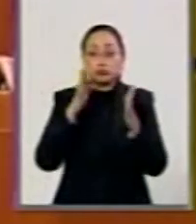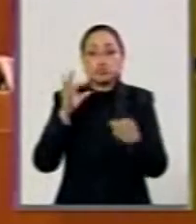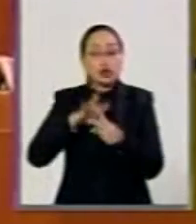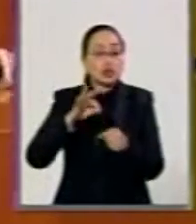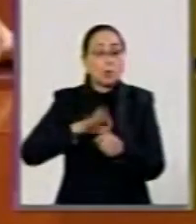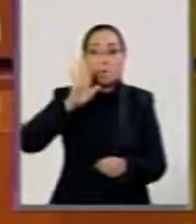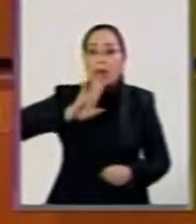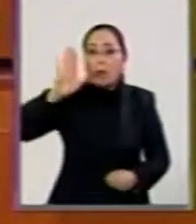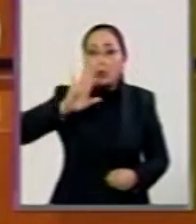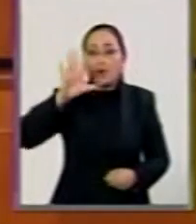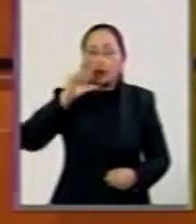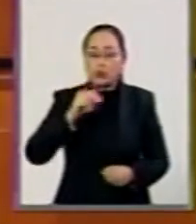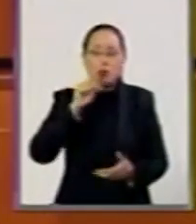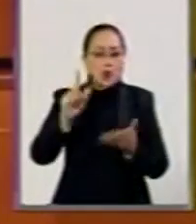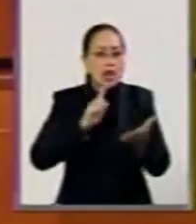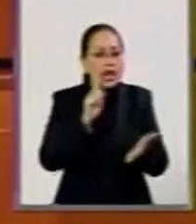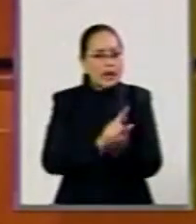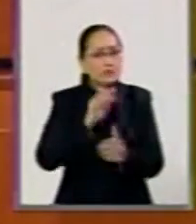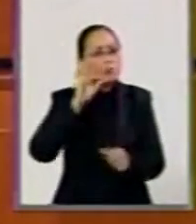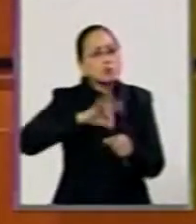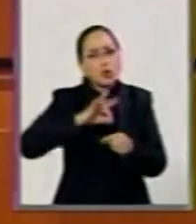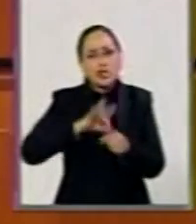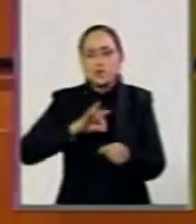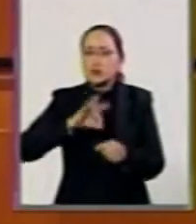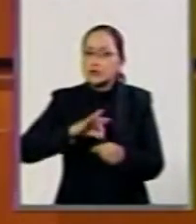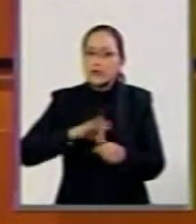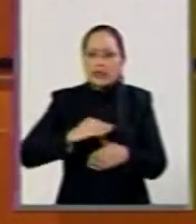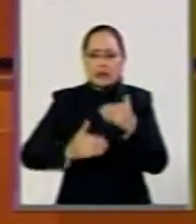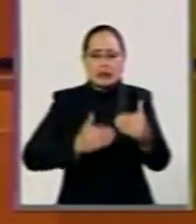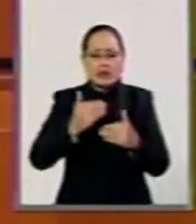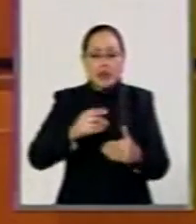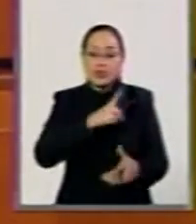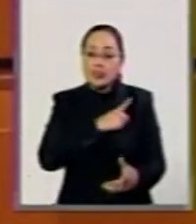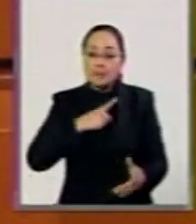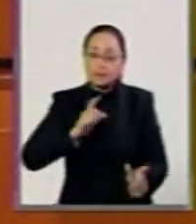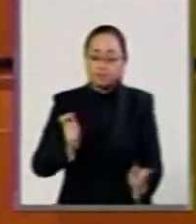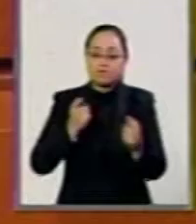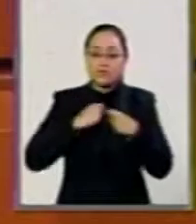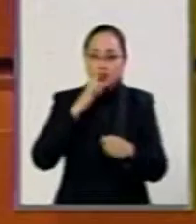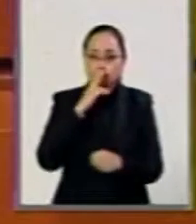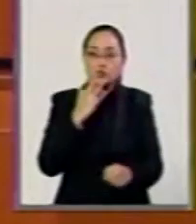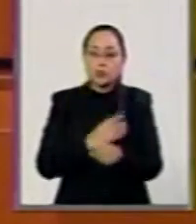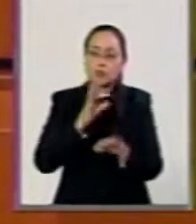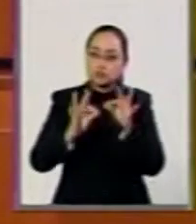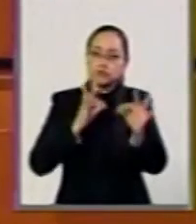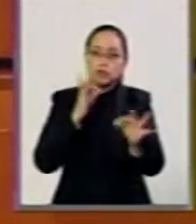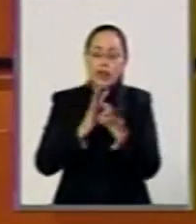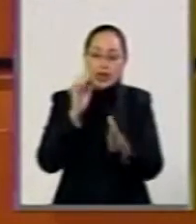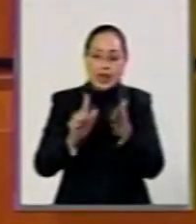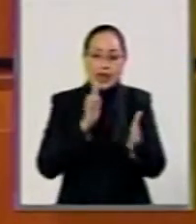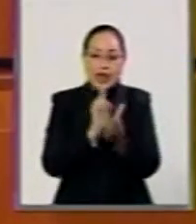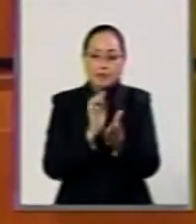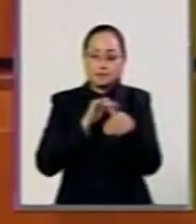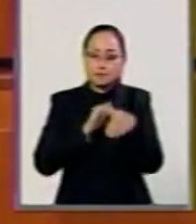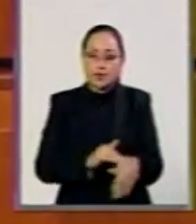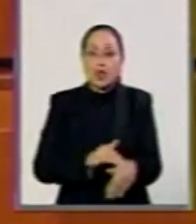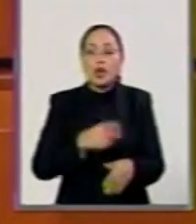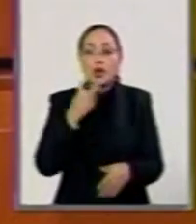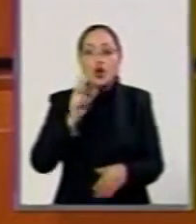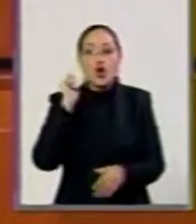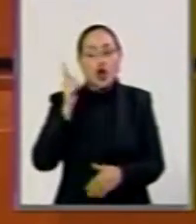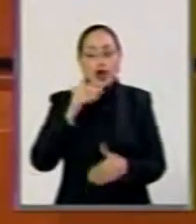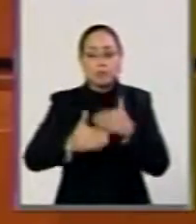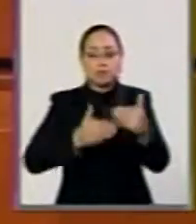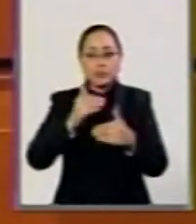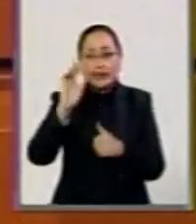leyes. También deberíamos de tener y asumir la responsabilidad en su cumplimiento y su no violación. Ojalá lo recuerden,